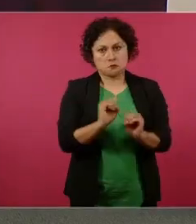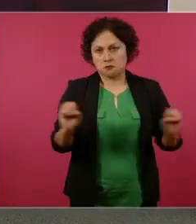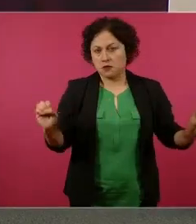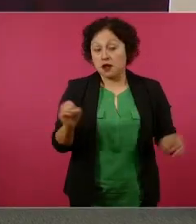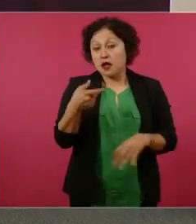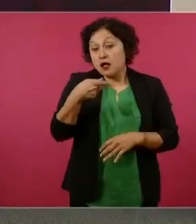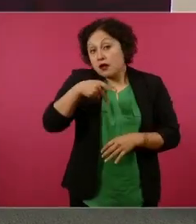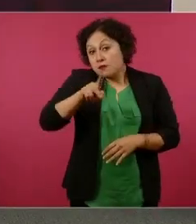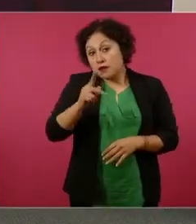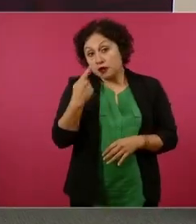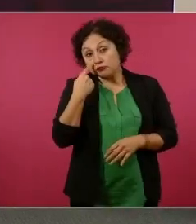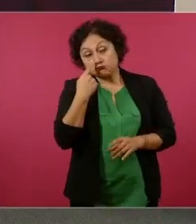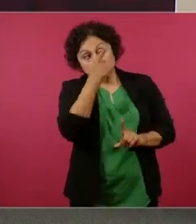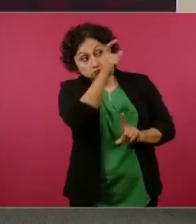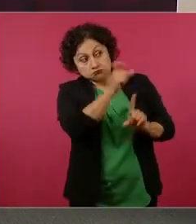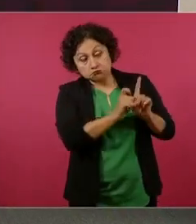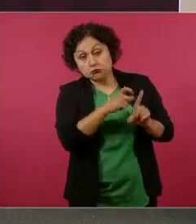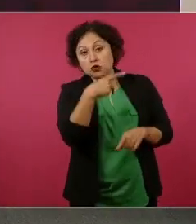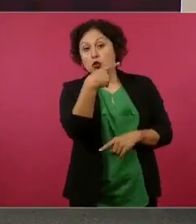en donde